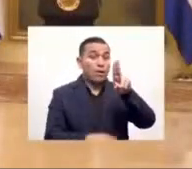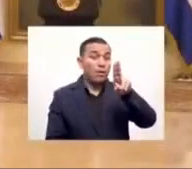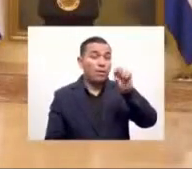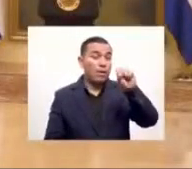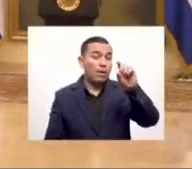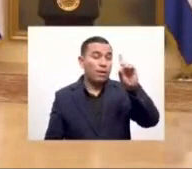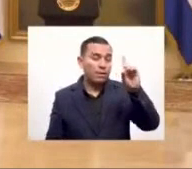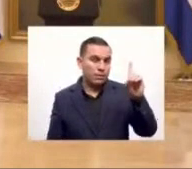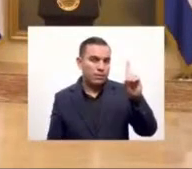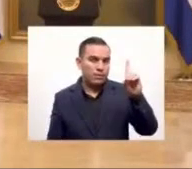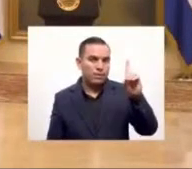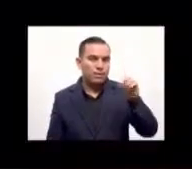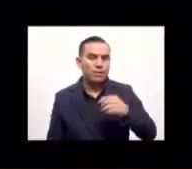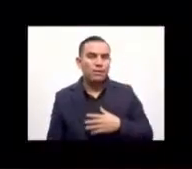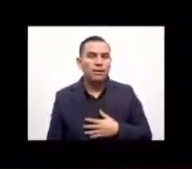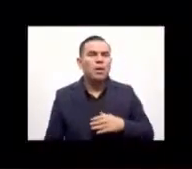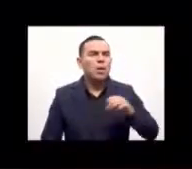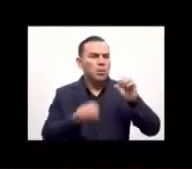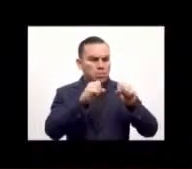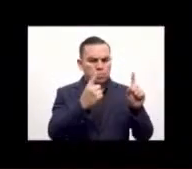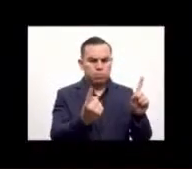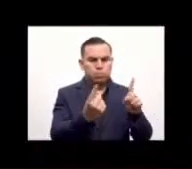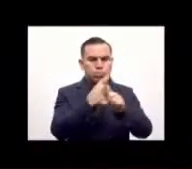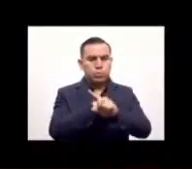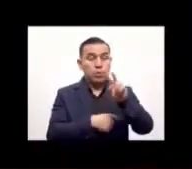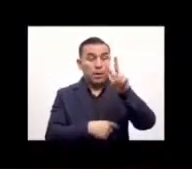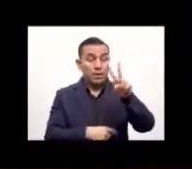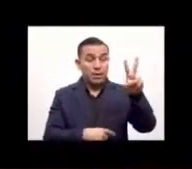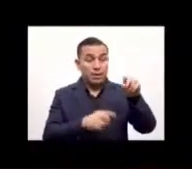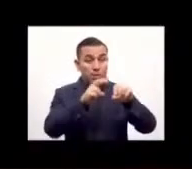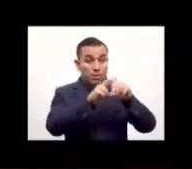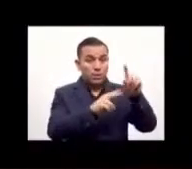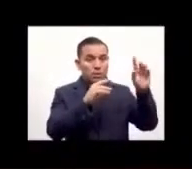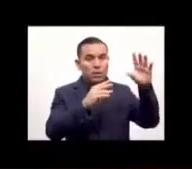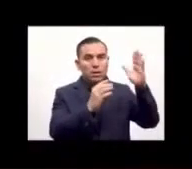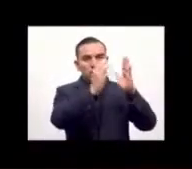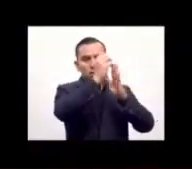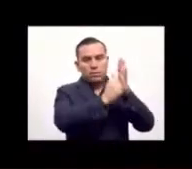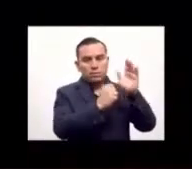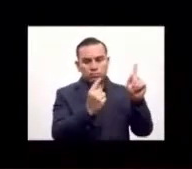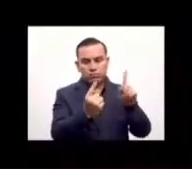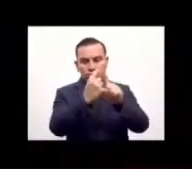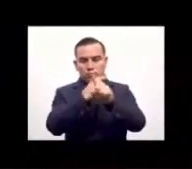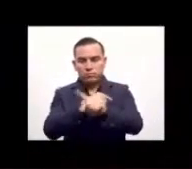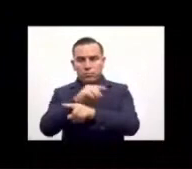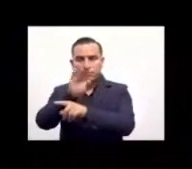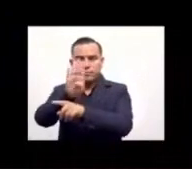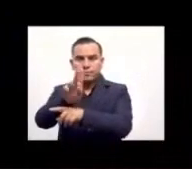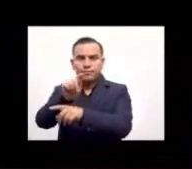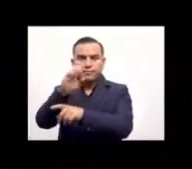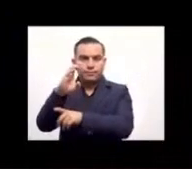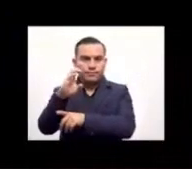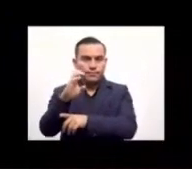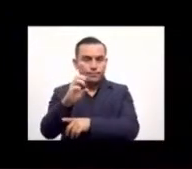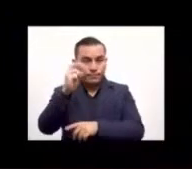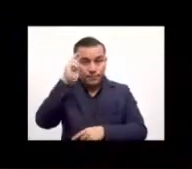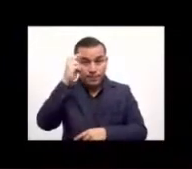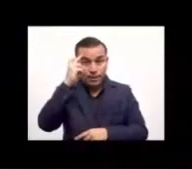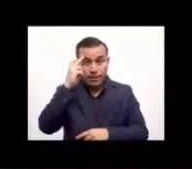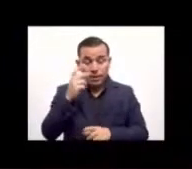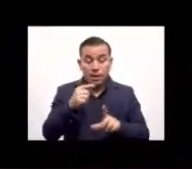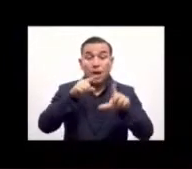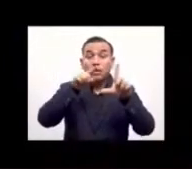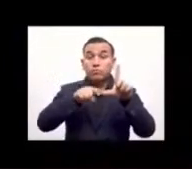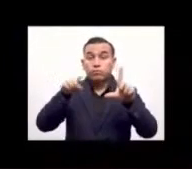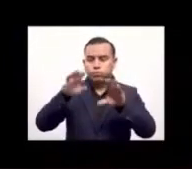medio. En otros países se toman otro tipo de decisiones. Aquí estamos viendo que él está